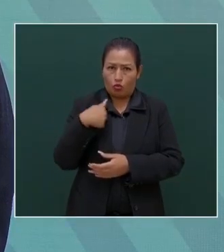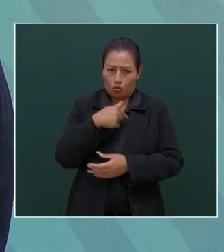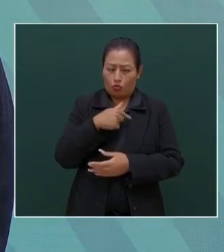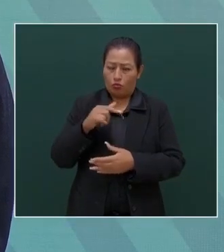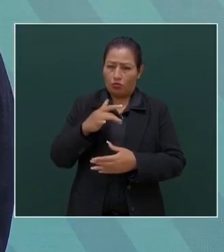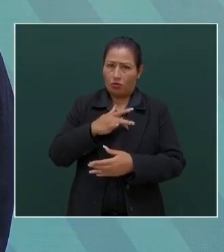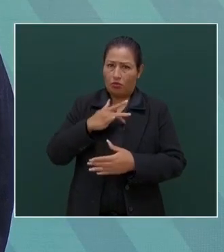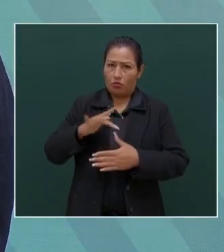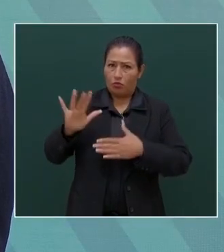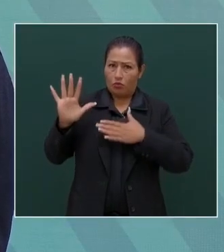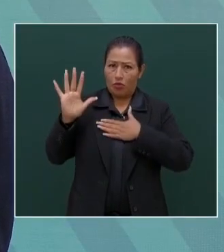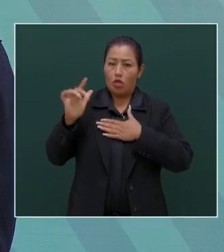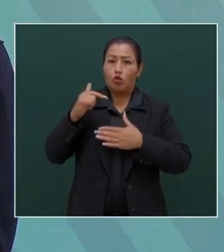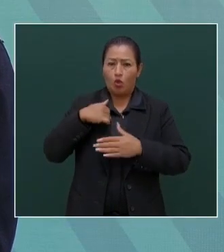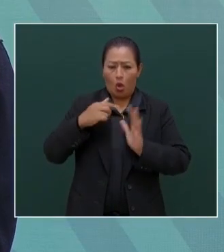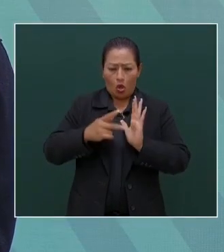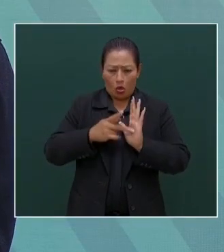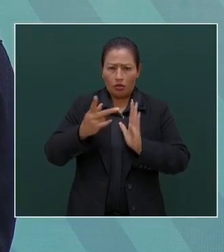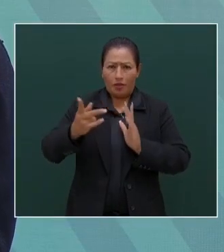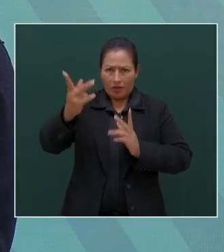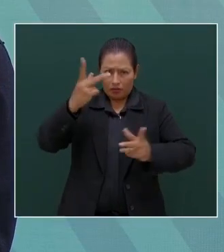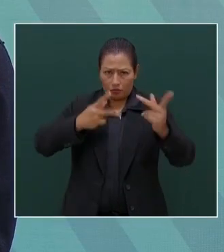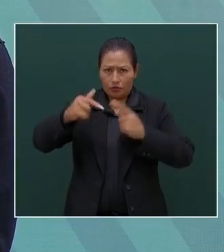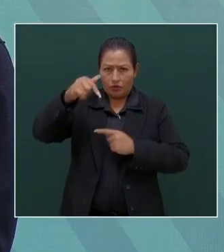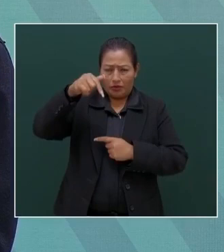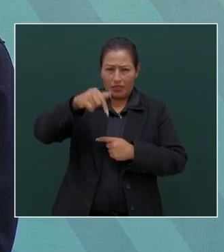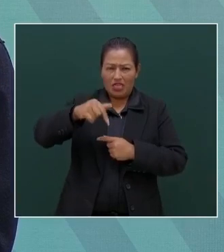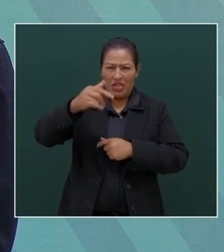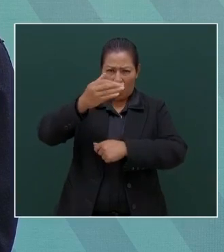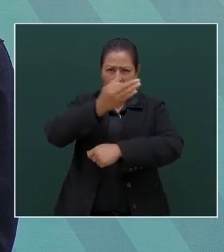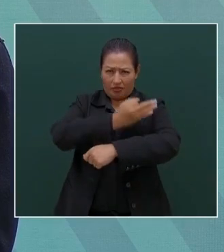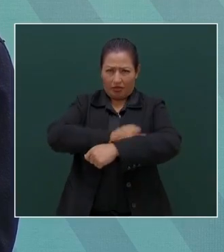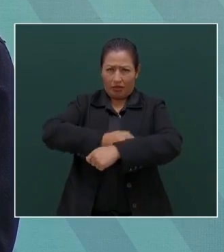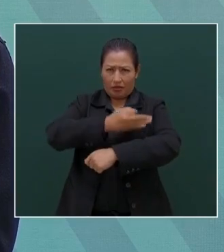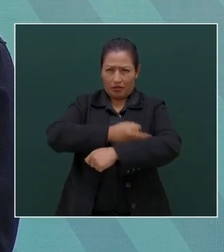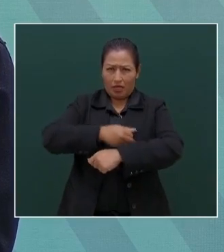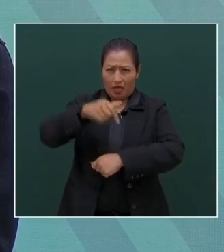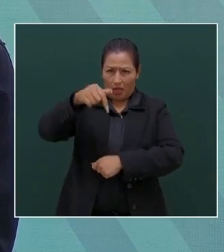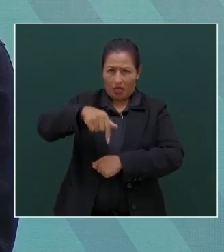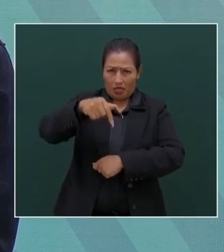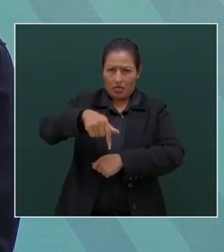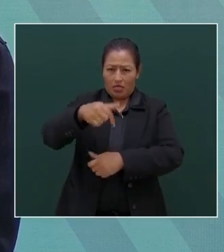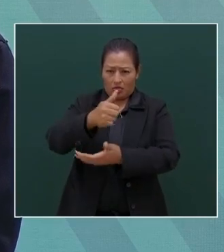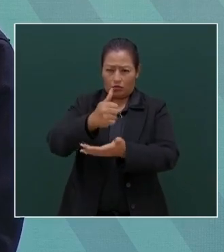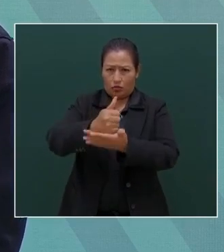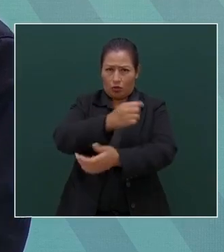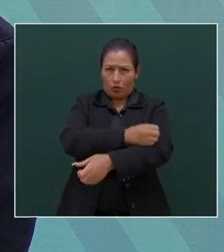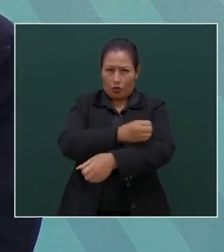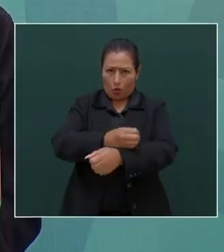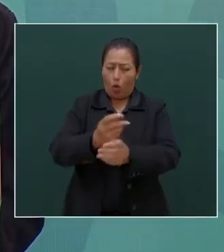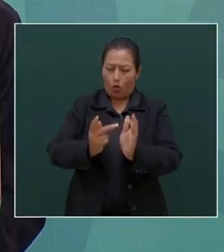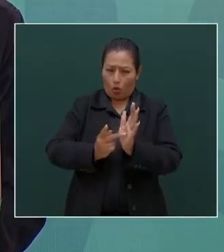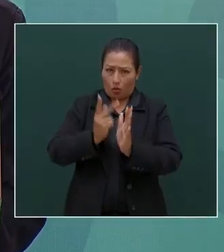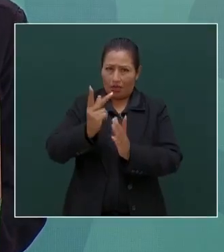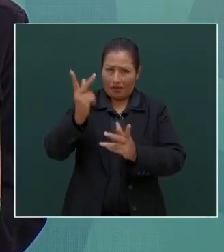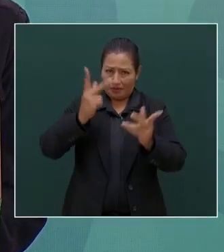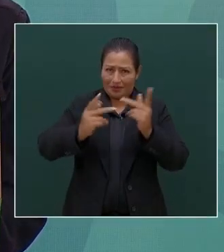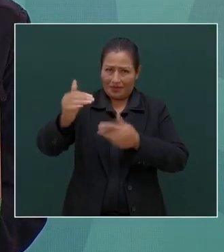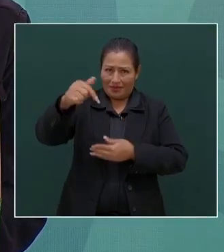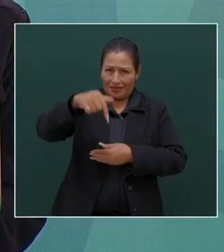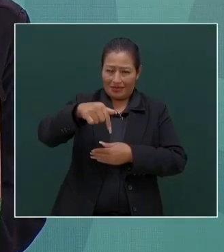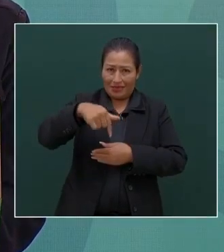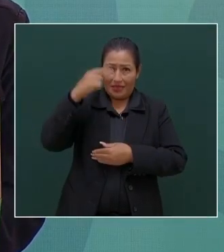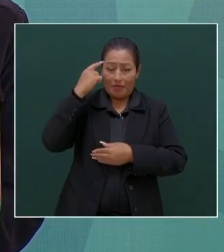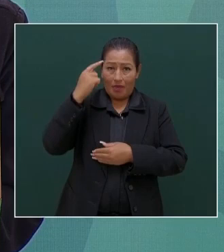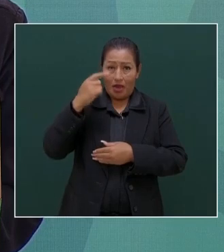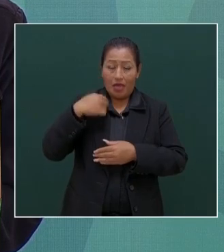compromisos. Yo voy a regresar por la tarde, vamos a estar aquí en Obregón de nuevo, para hacer